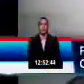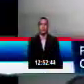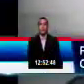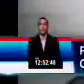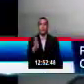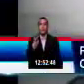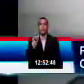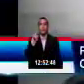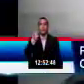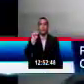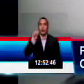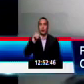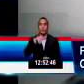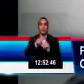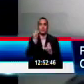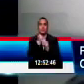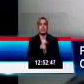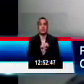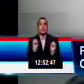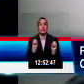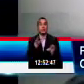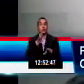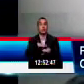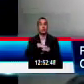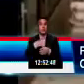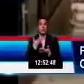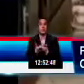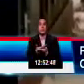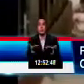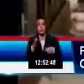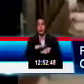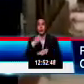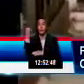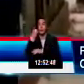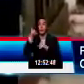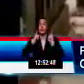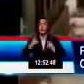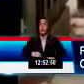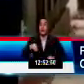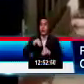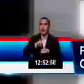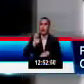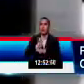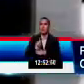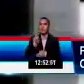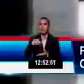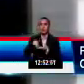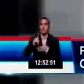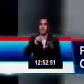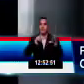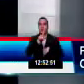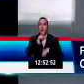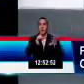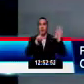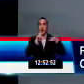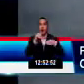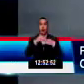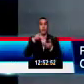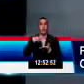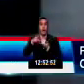Byron García es uno más de miles de desempleados por la grave situación económica generada por la emergencia sanitaria en el país. Debe aportar $160 por